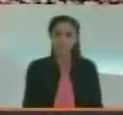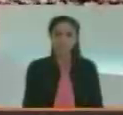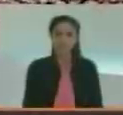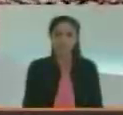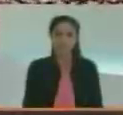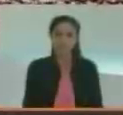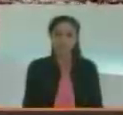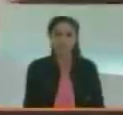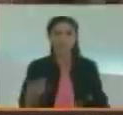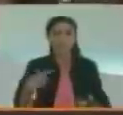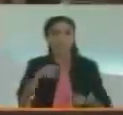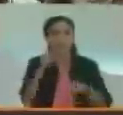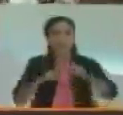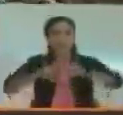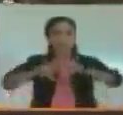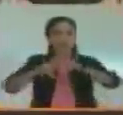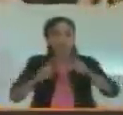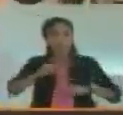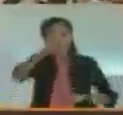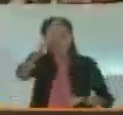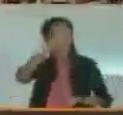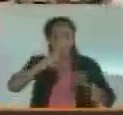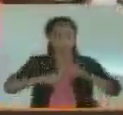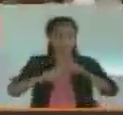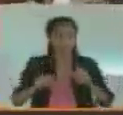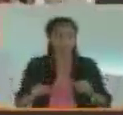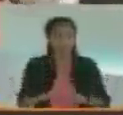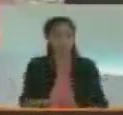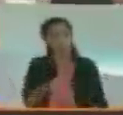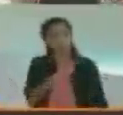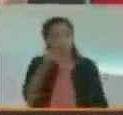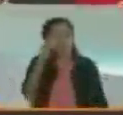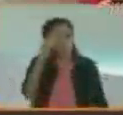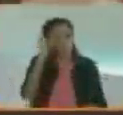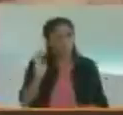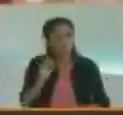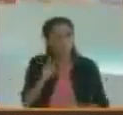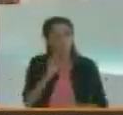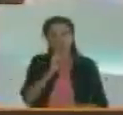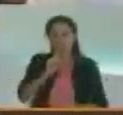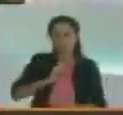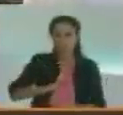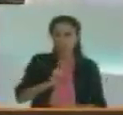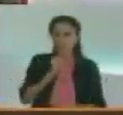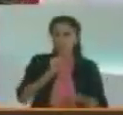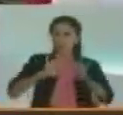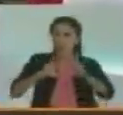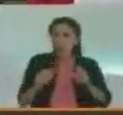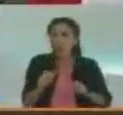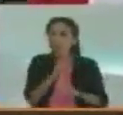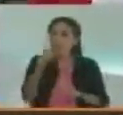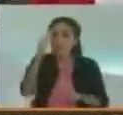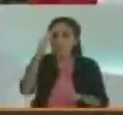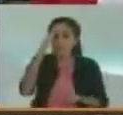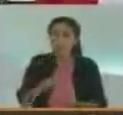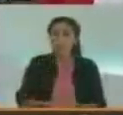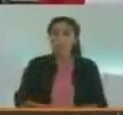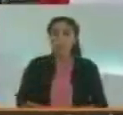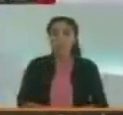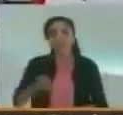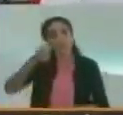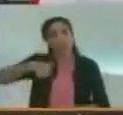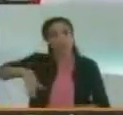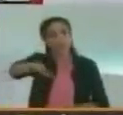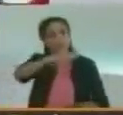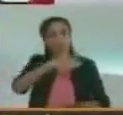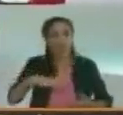Los que roban al pueblo. Pueblo, reconoce a tus enemigos. ¿Quiénes te roban? El pueblo